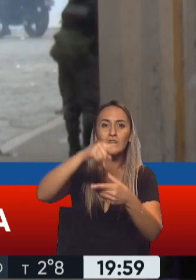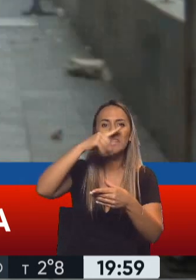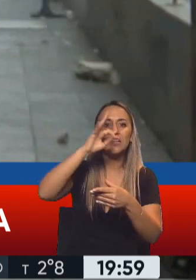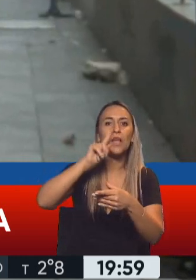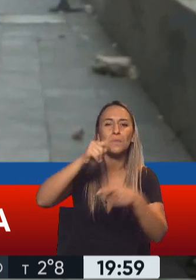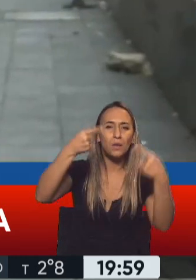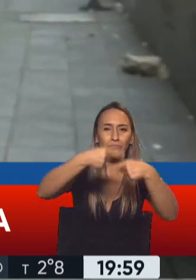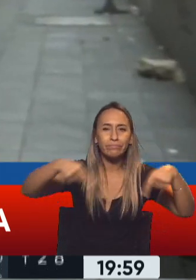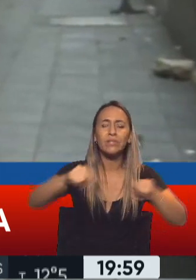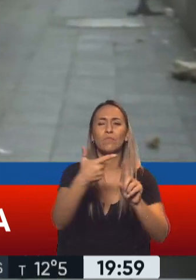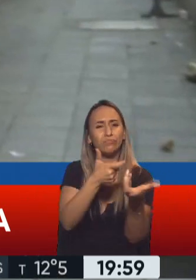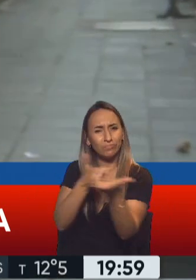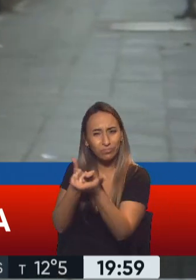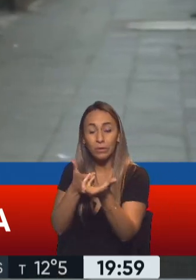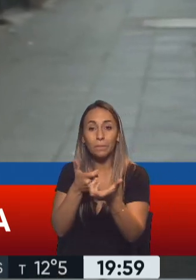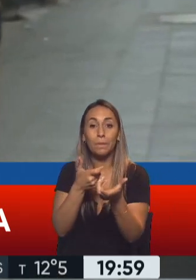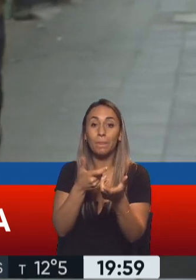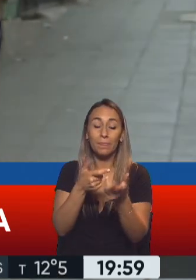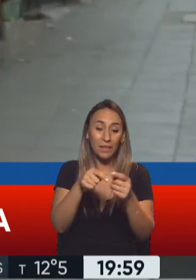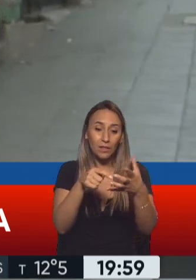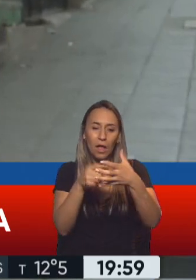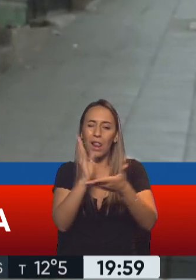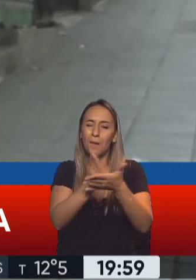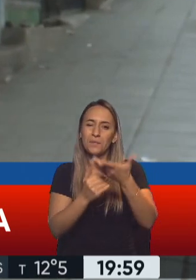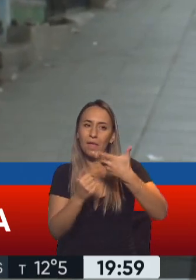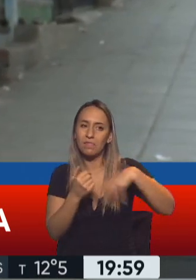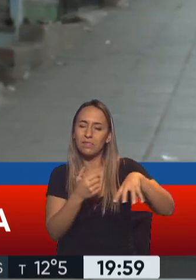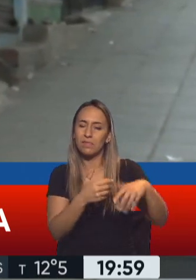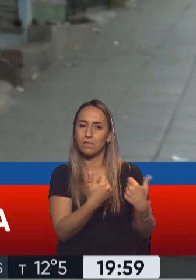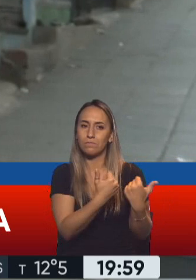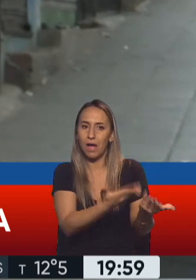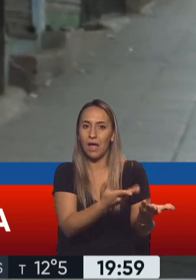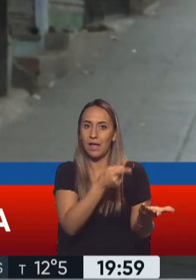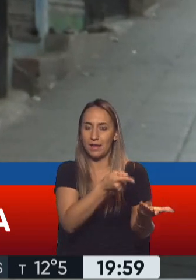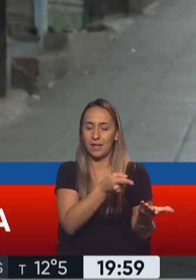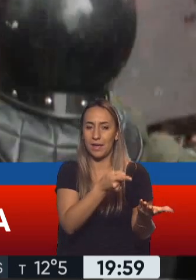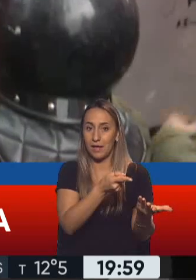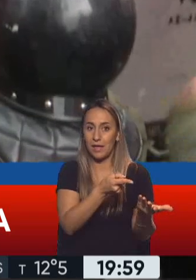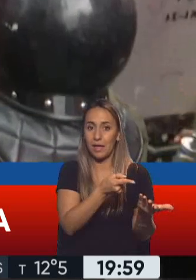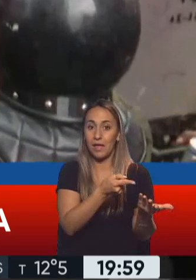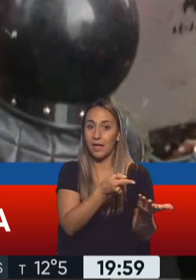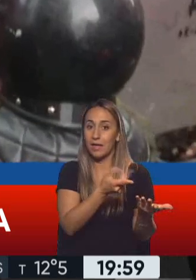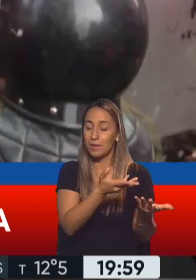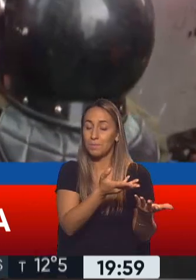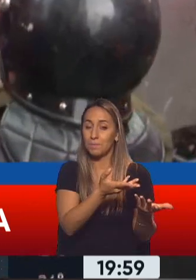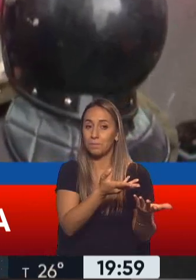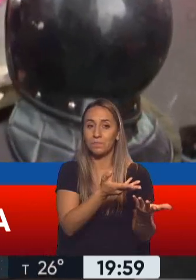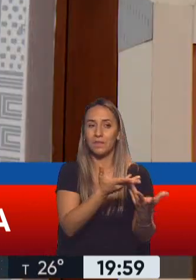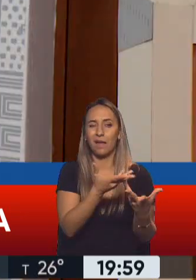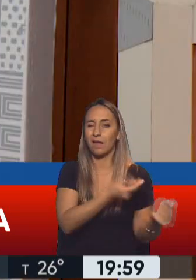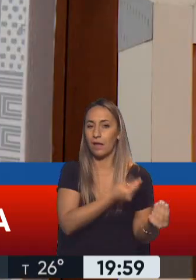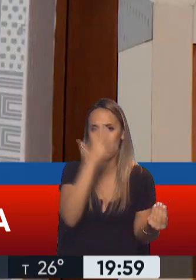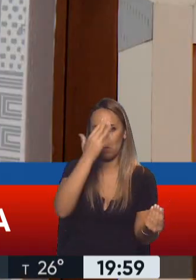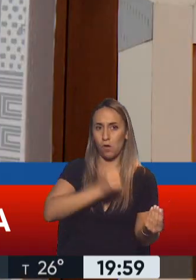antitumultos destinadas, por lo menos la mitad fueron destinadas a colaborar con el golpe de Estado